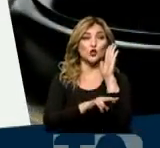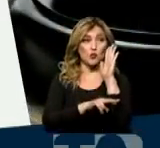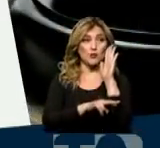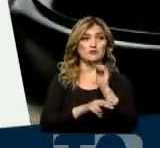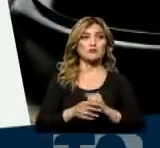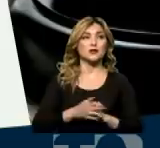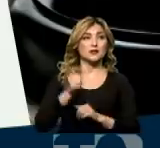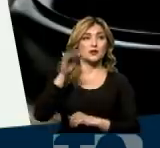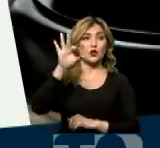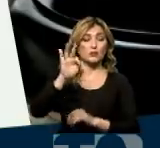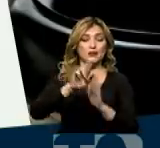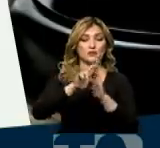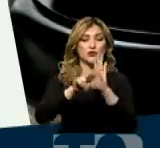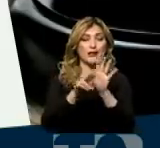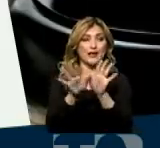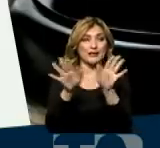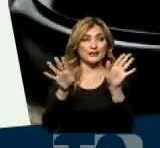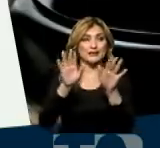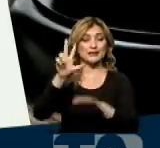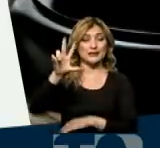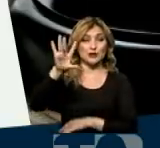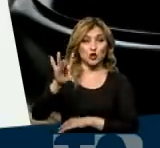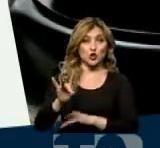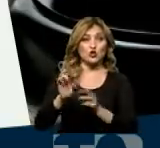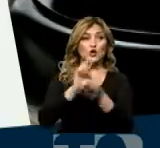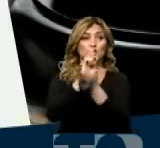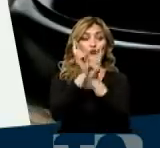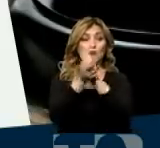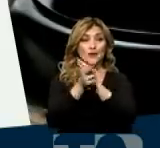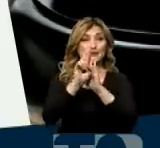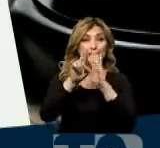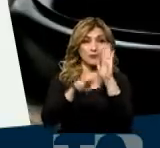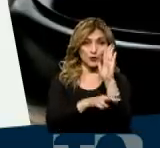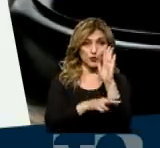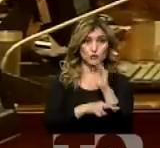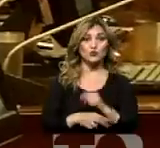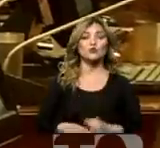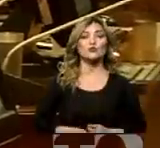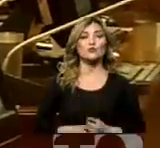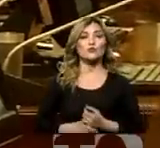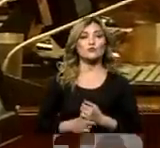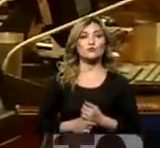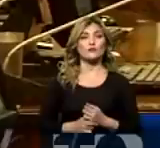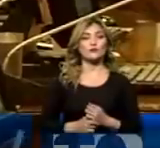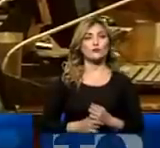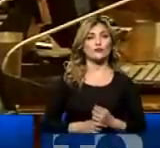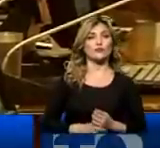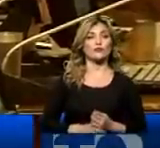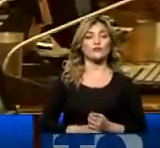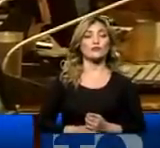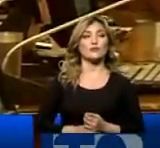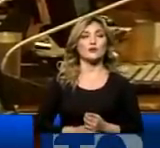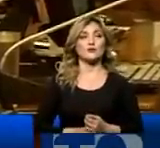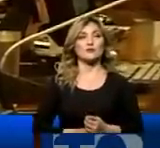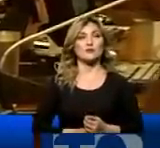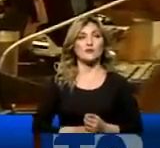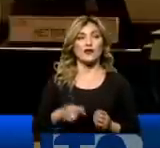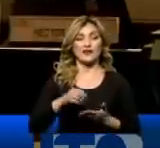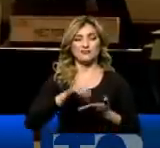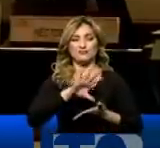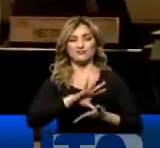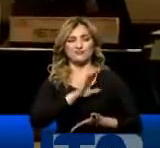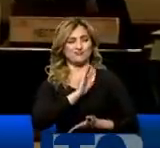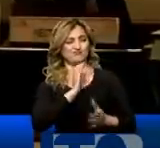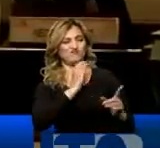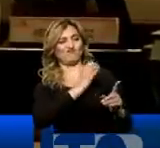reglamentarias. 19 son reglamentos generales y 38 reformas a reglamentos. Pero esta no es la única crítica que le hacen al